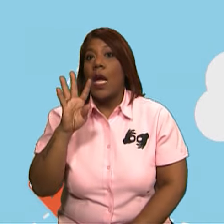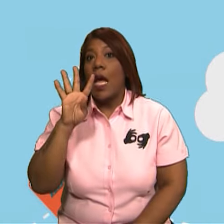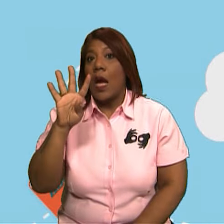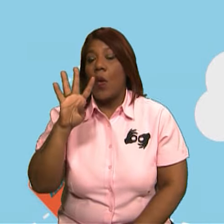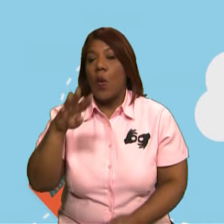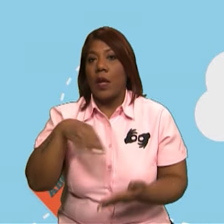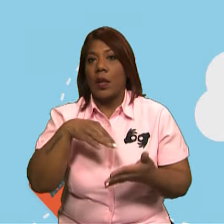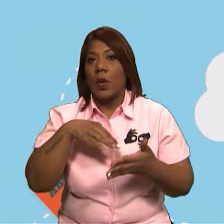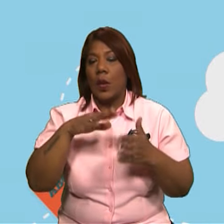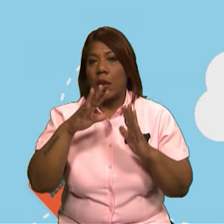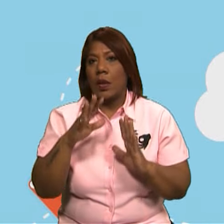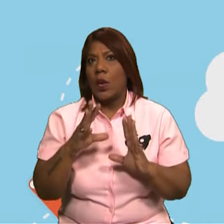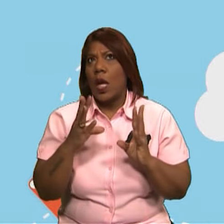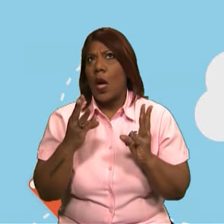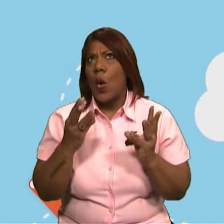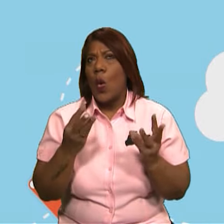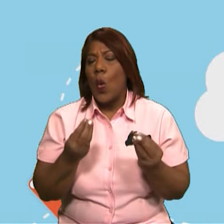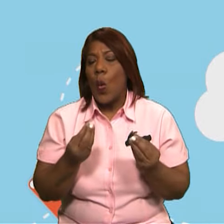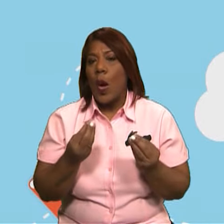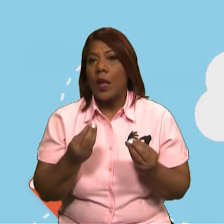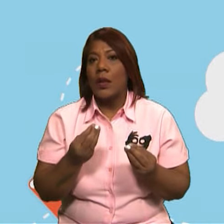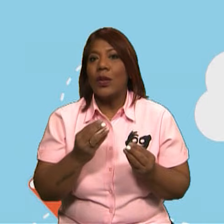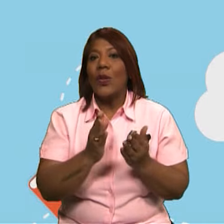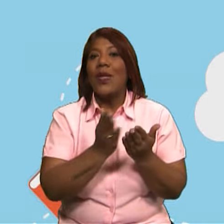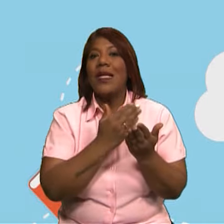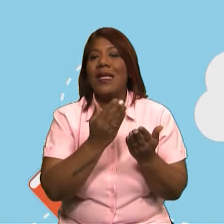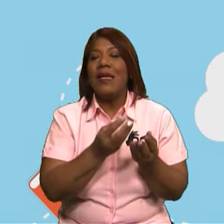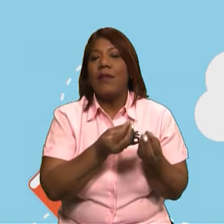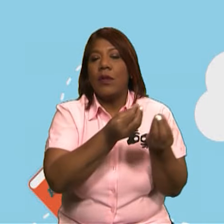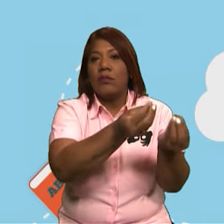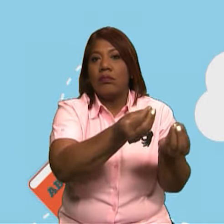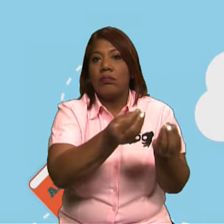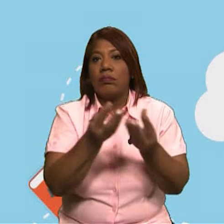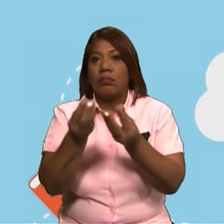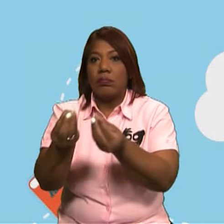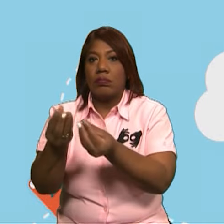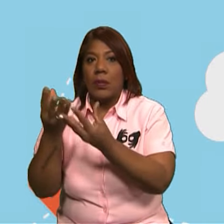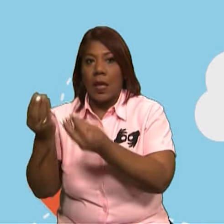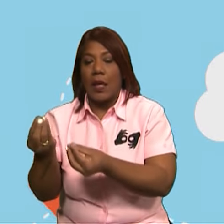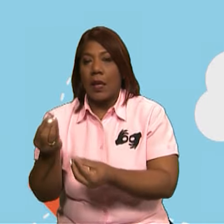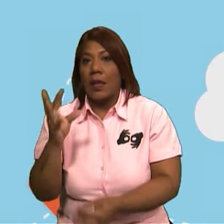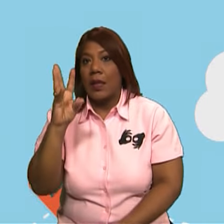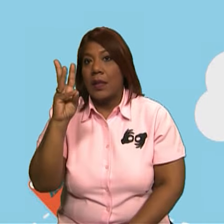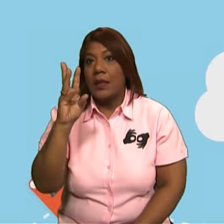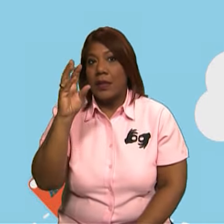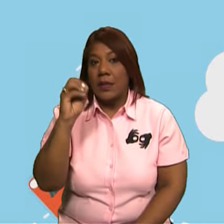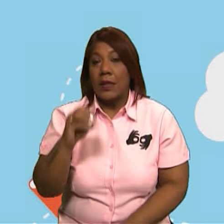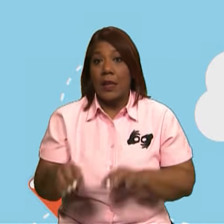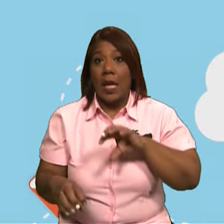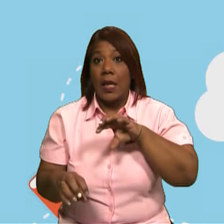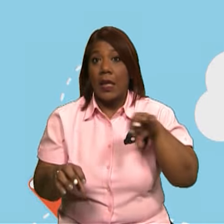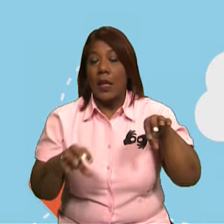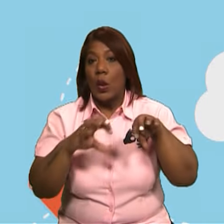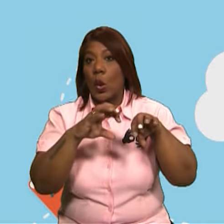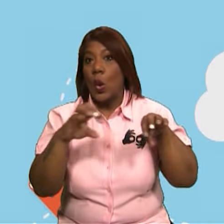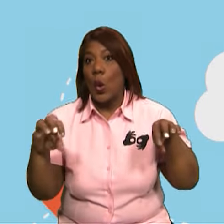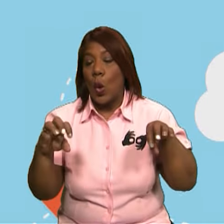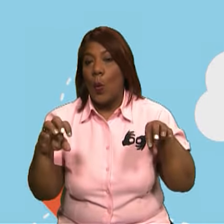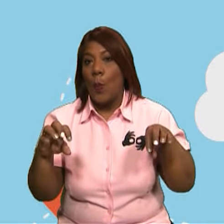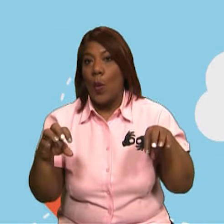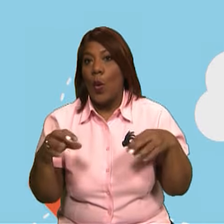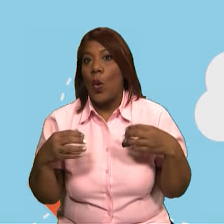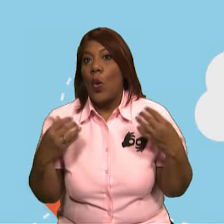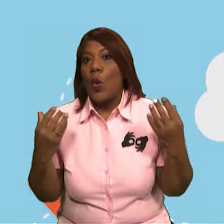4 estudiantes. ¿Cuántos libros le tocan a cada estudiante? Tengo 60 entre 4. ¿Cómo descompongo